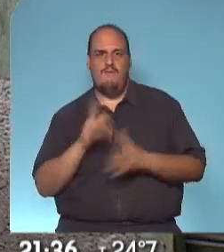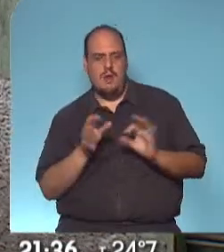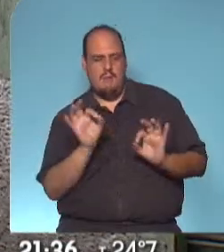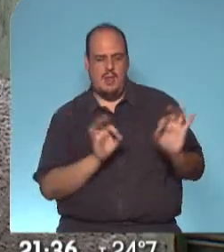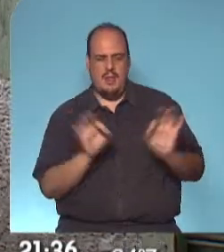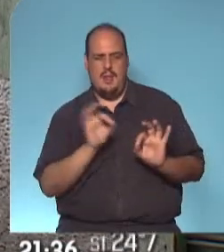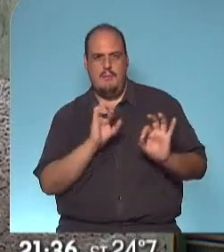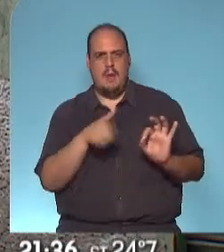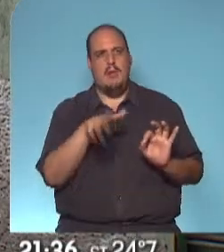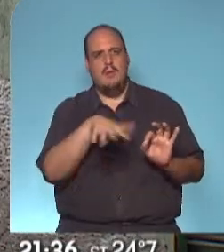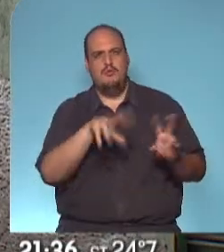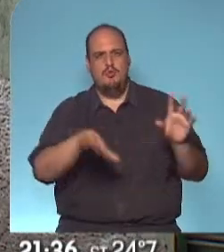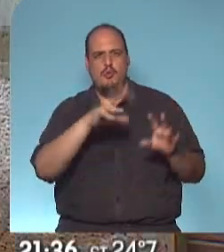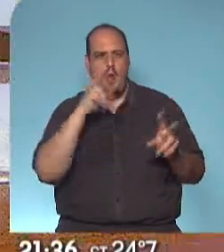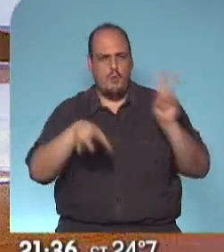para reubicarlas.